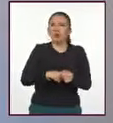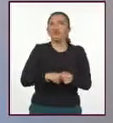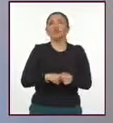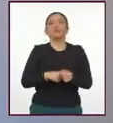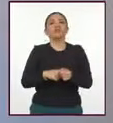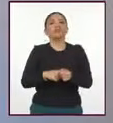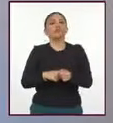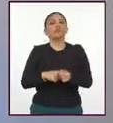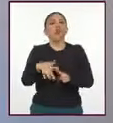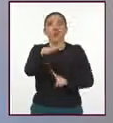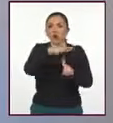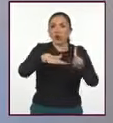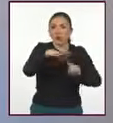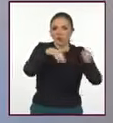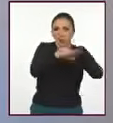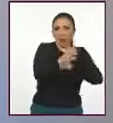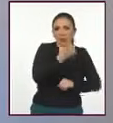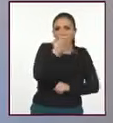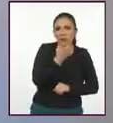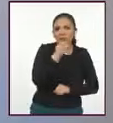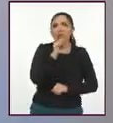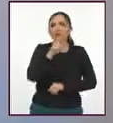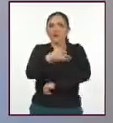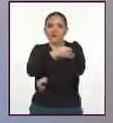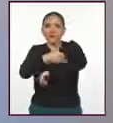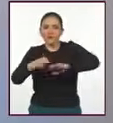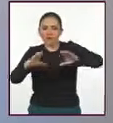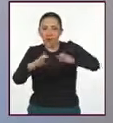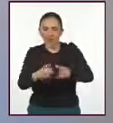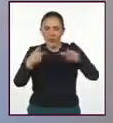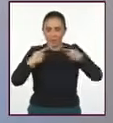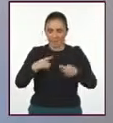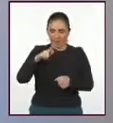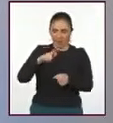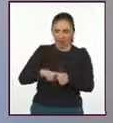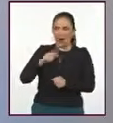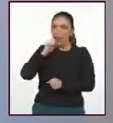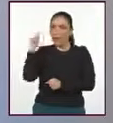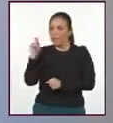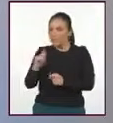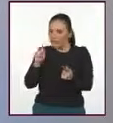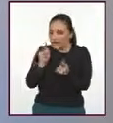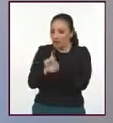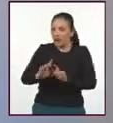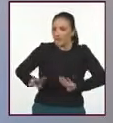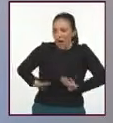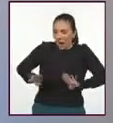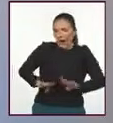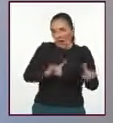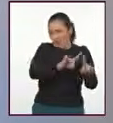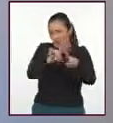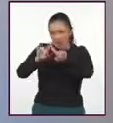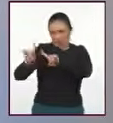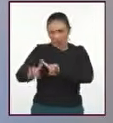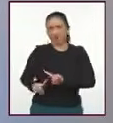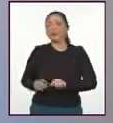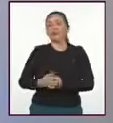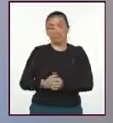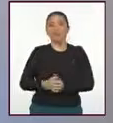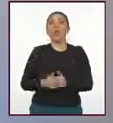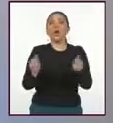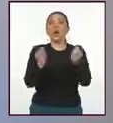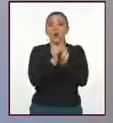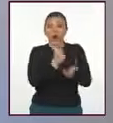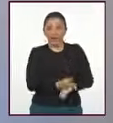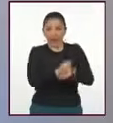en contexto escolar, en familia, y en lo personal, con amistades, pareja, etcétera. En terapia no lo vamos a